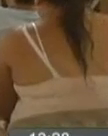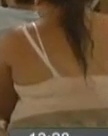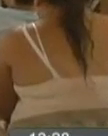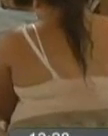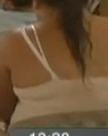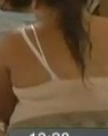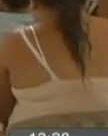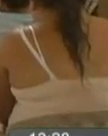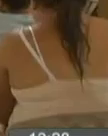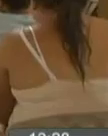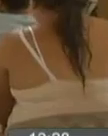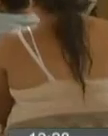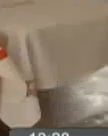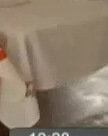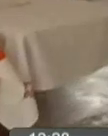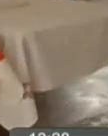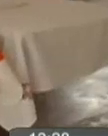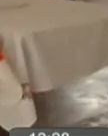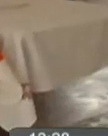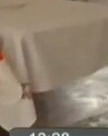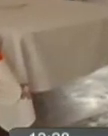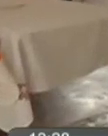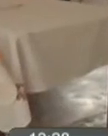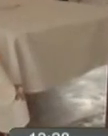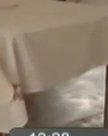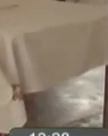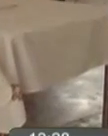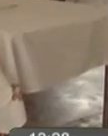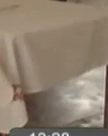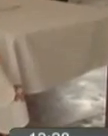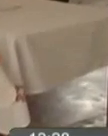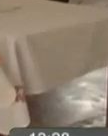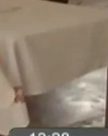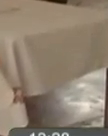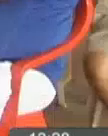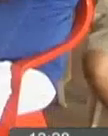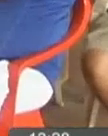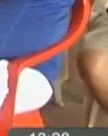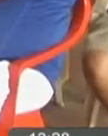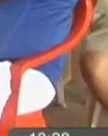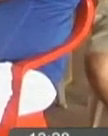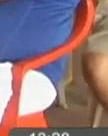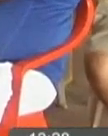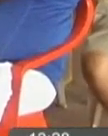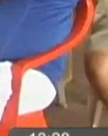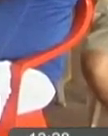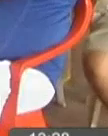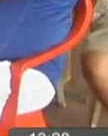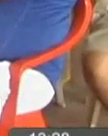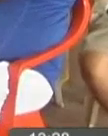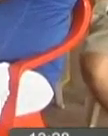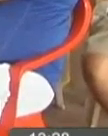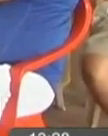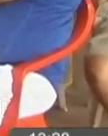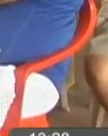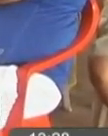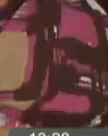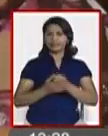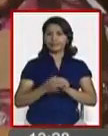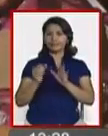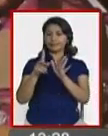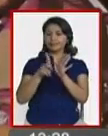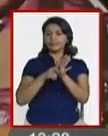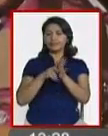La Secretaría de Recursos Naturales realizó hoy en las cabañas del río Piraí la socialización de la normativa vigente